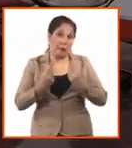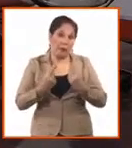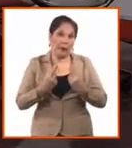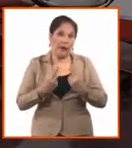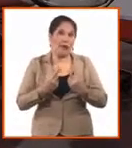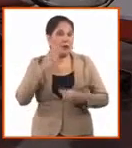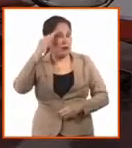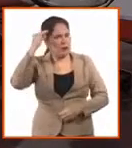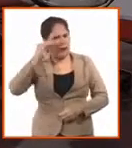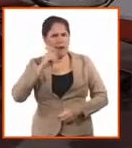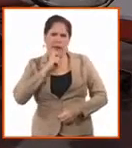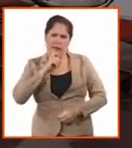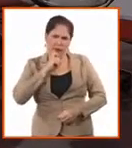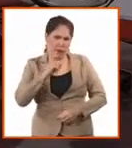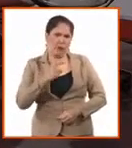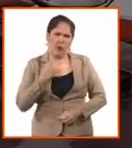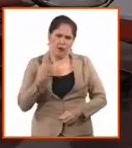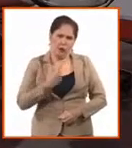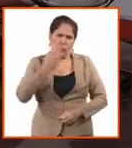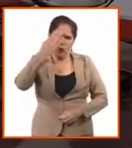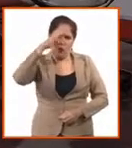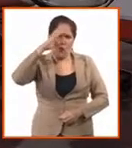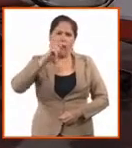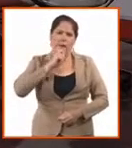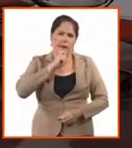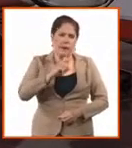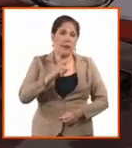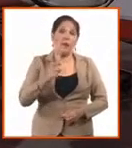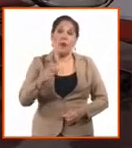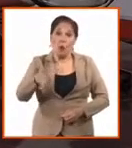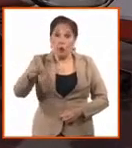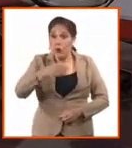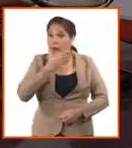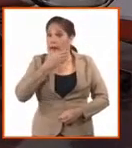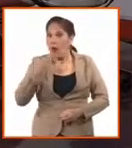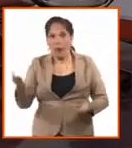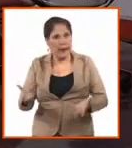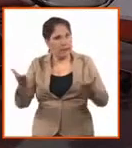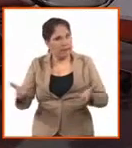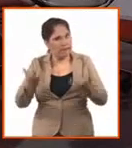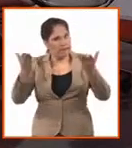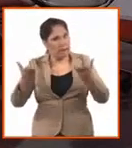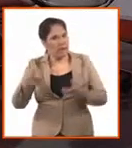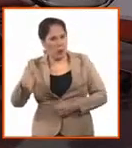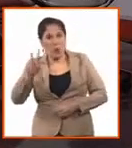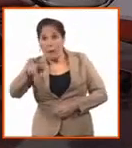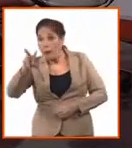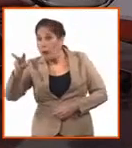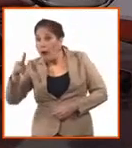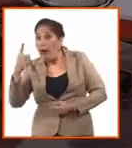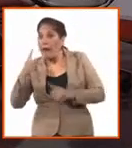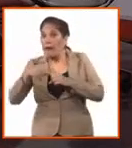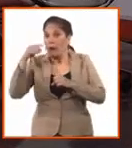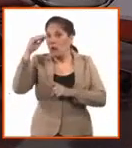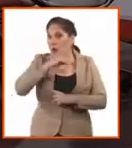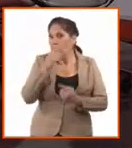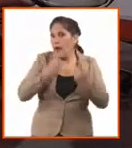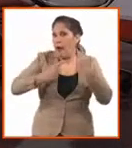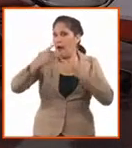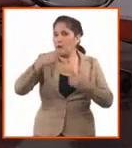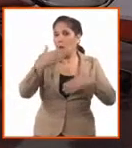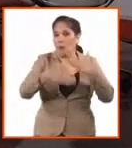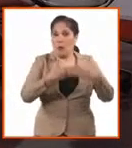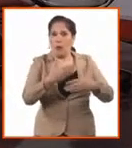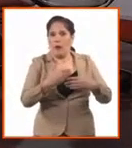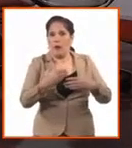son la llave todo lo contrario e incitaba a los jóvenes a buscar lo mejor que hubiera en el mundo para poder enfrentar también los desafíos